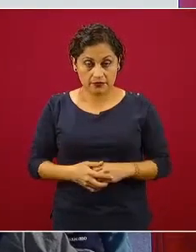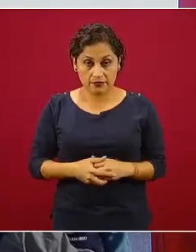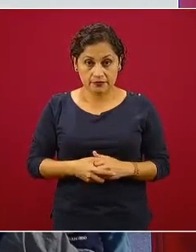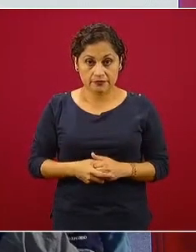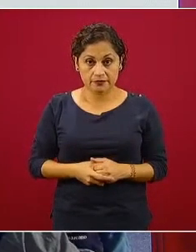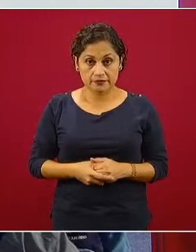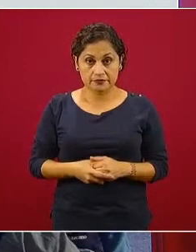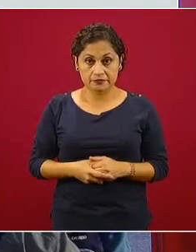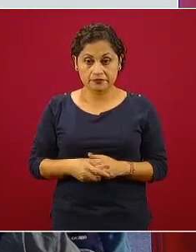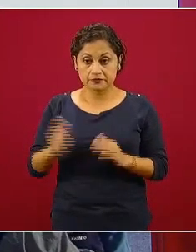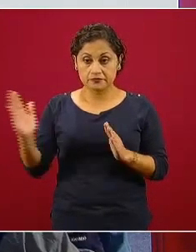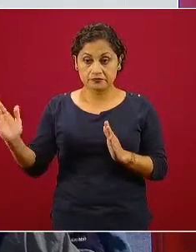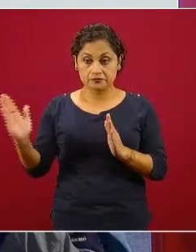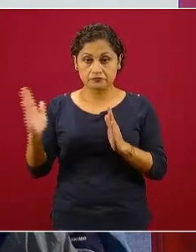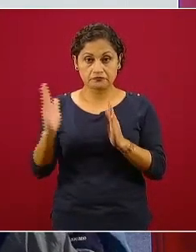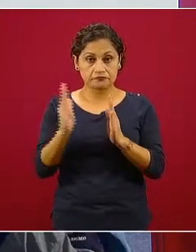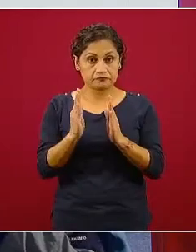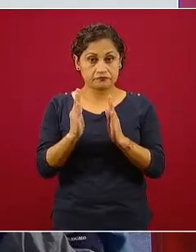Y son todas estas.